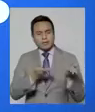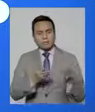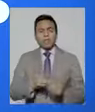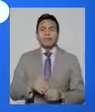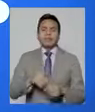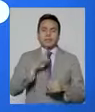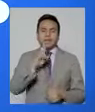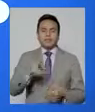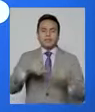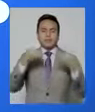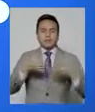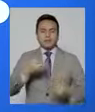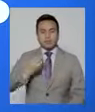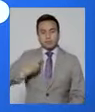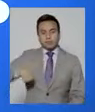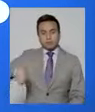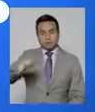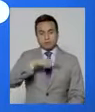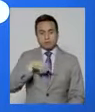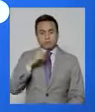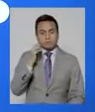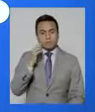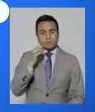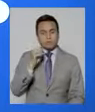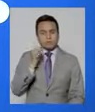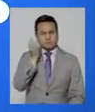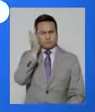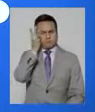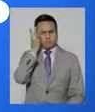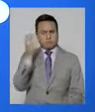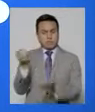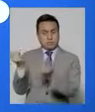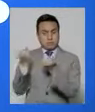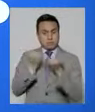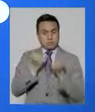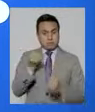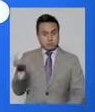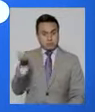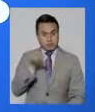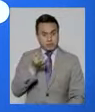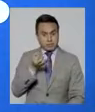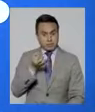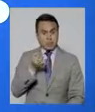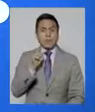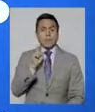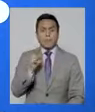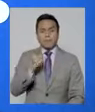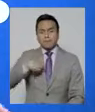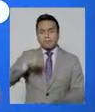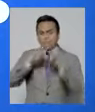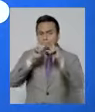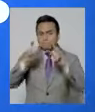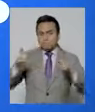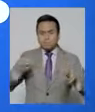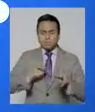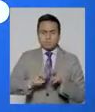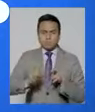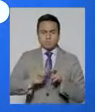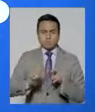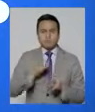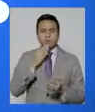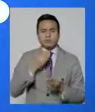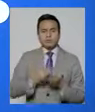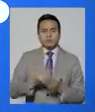Efectivamente, nosotros cuando nos enteramos de aquí, de esta información que usted menciona, iniciamos un sumario. Esto es el